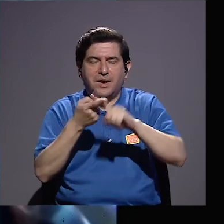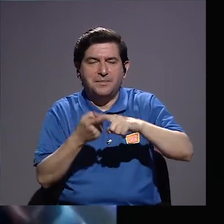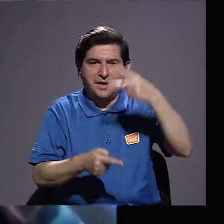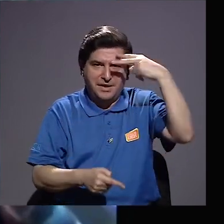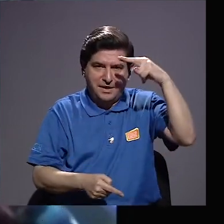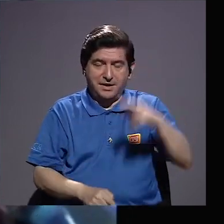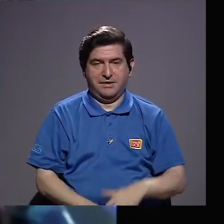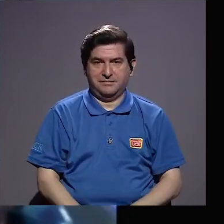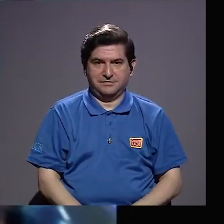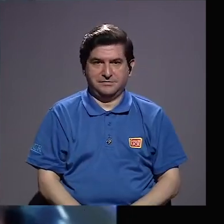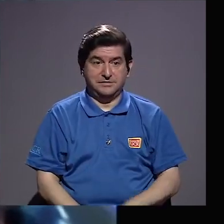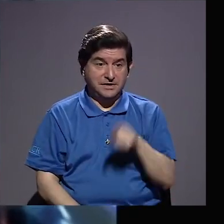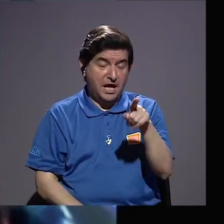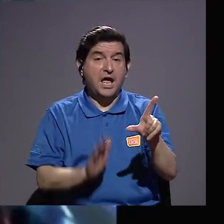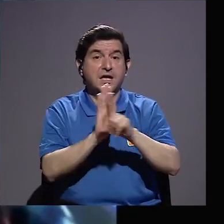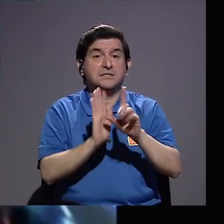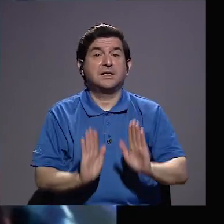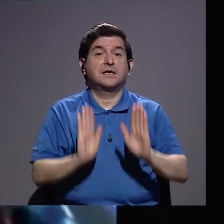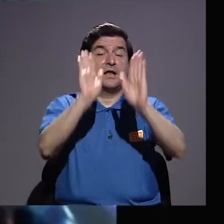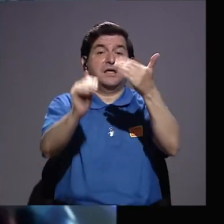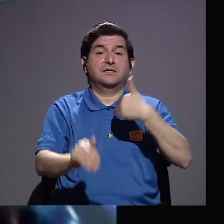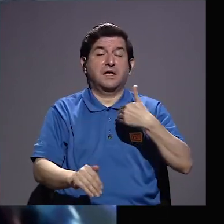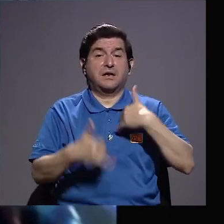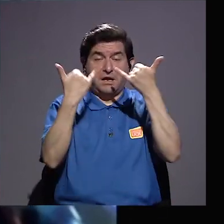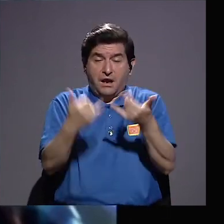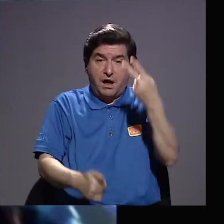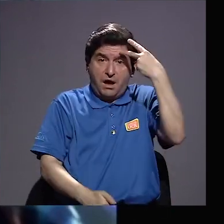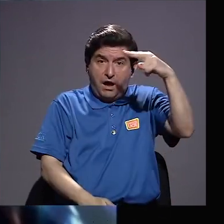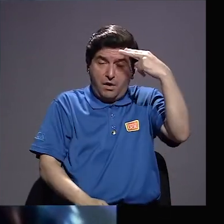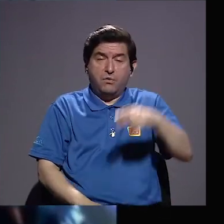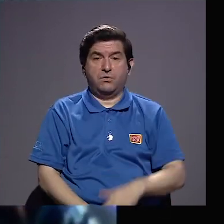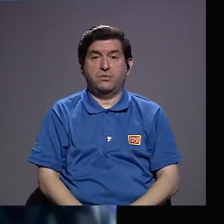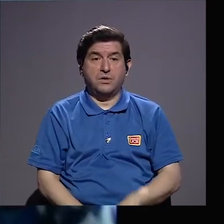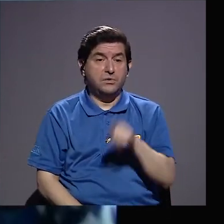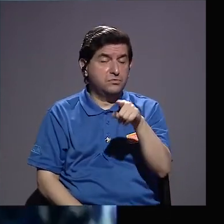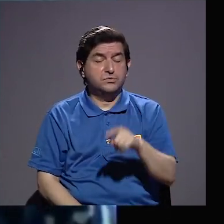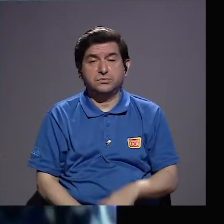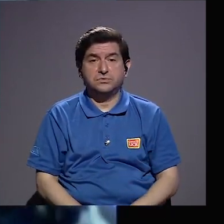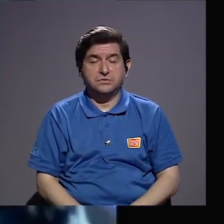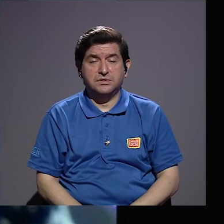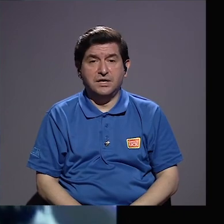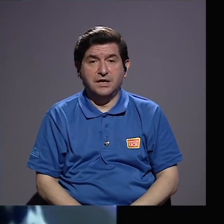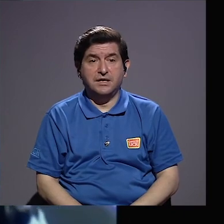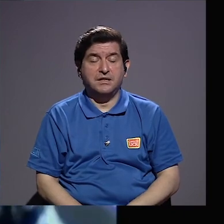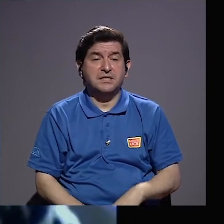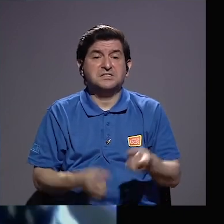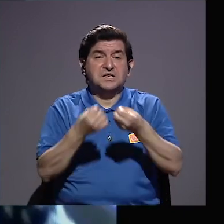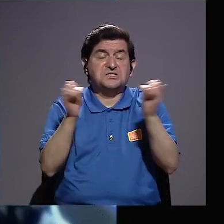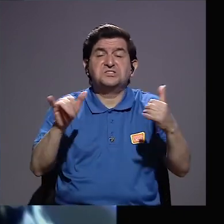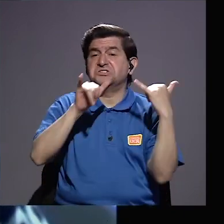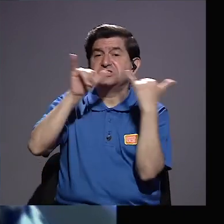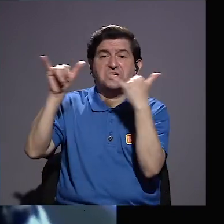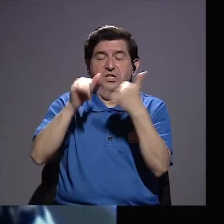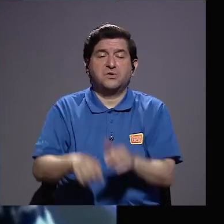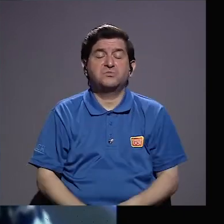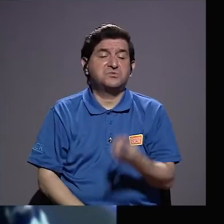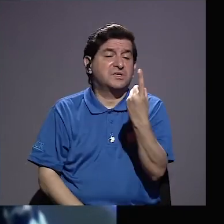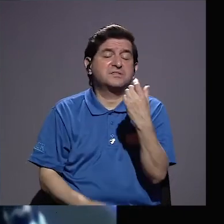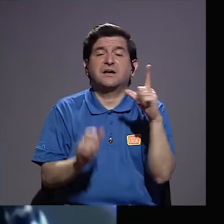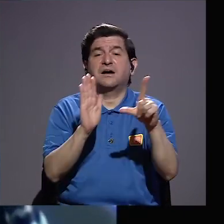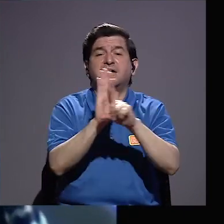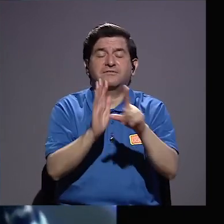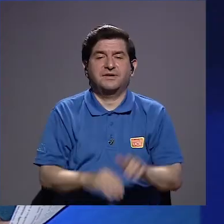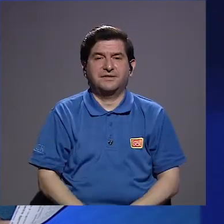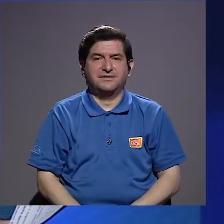amigas mexicanas, si no fuera porque esa ley maravillosa que tienen en México, no se estaría haciendo todas las denuncias que